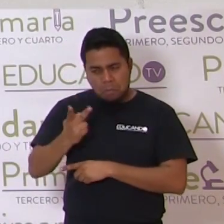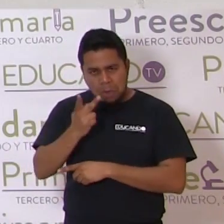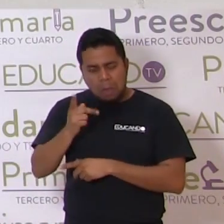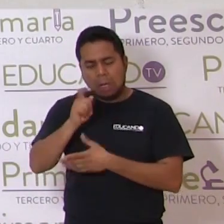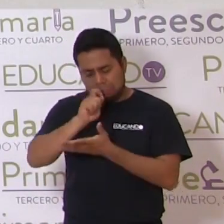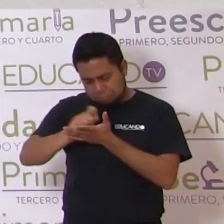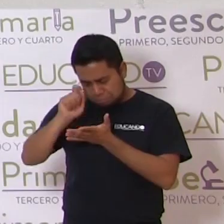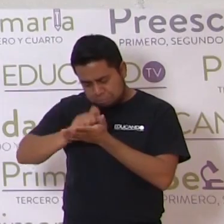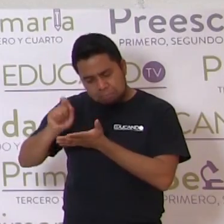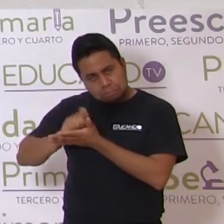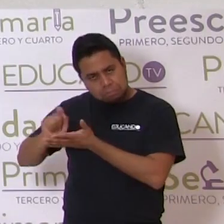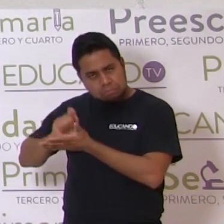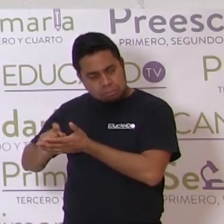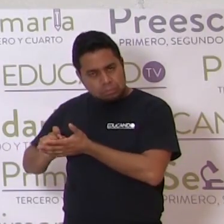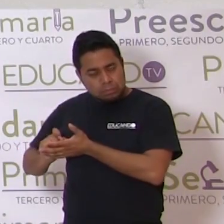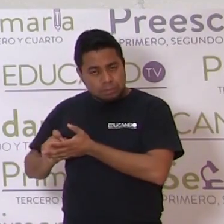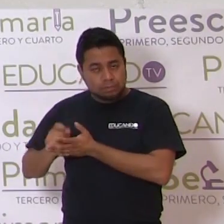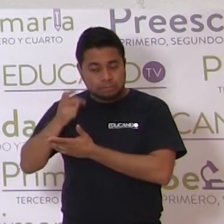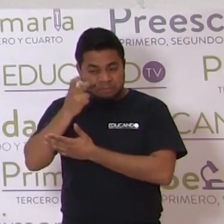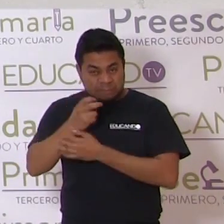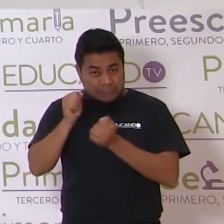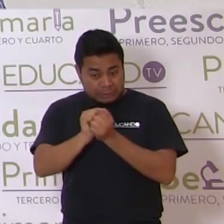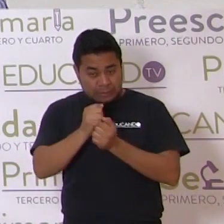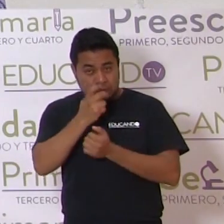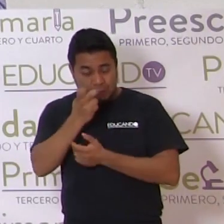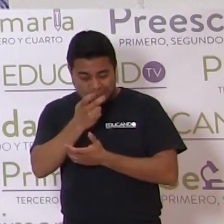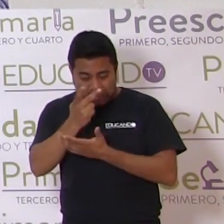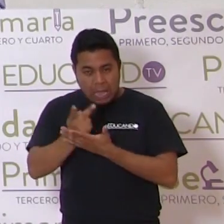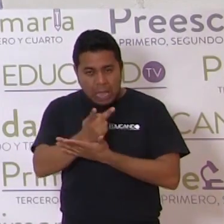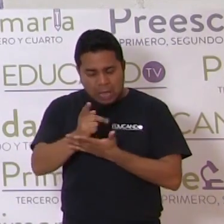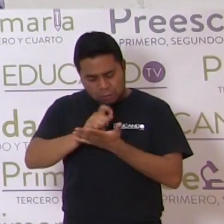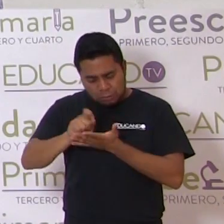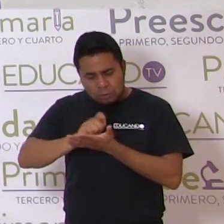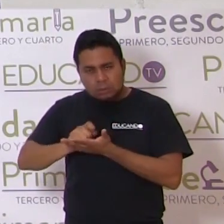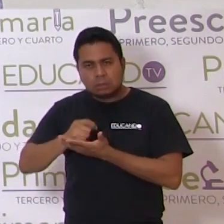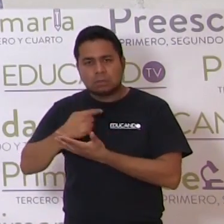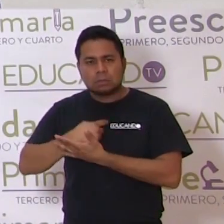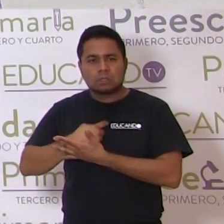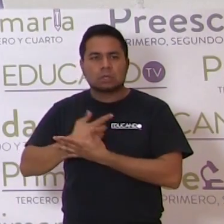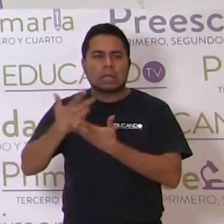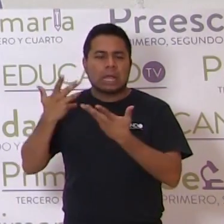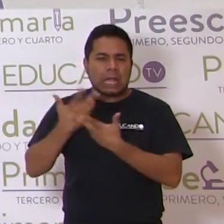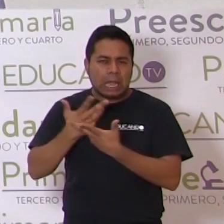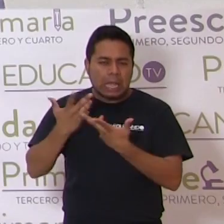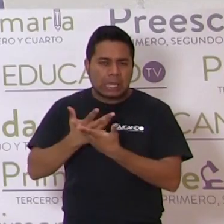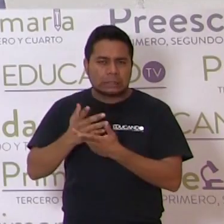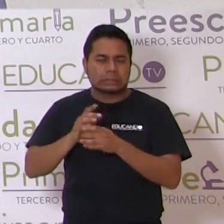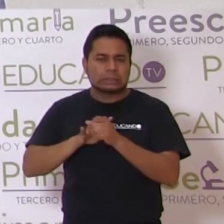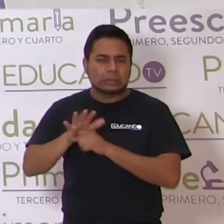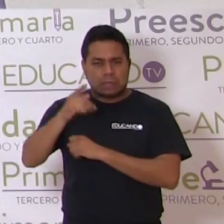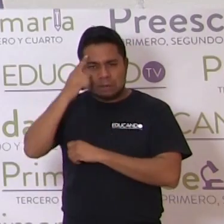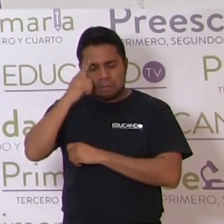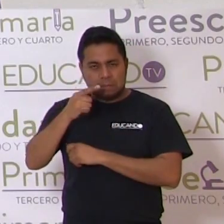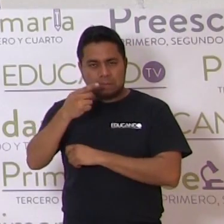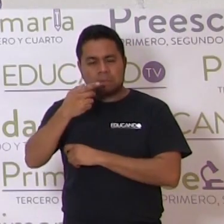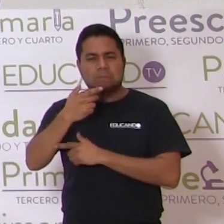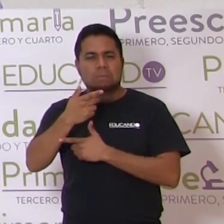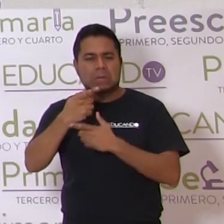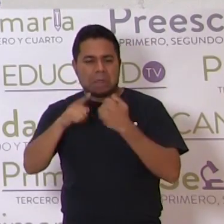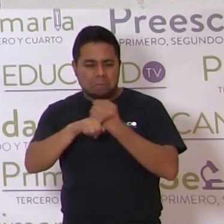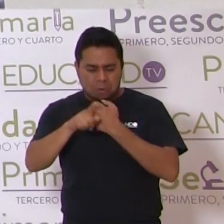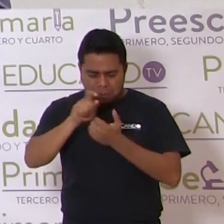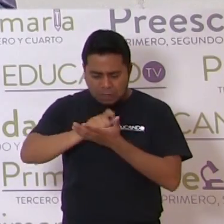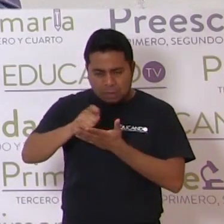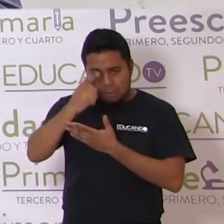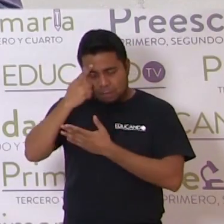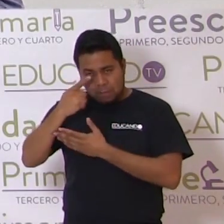preguntas. Y a partir de estas preguntas, yo empiezo a realizar una problemática que me va a llevar a una hipótesis. Por